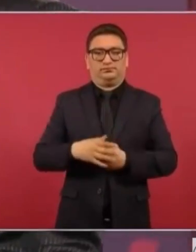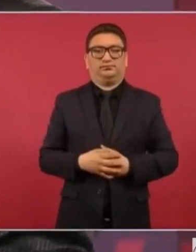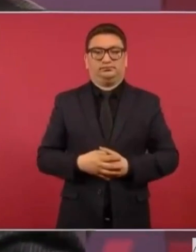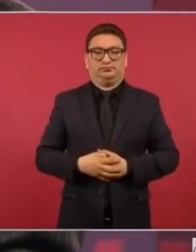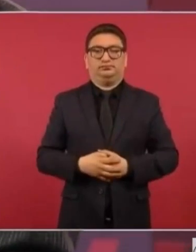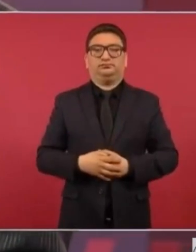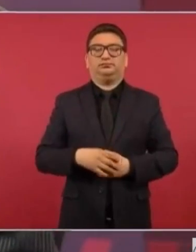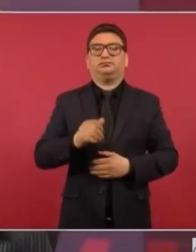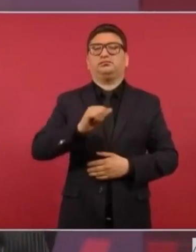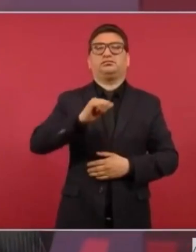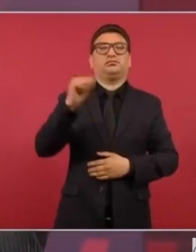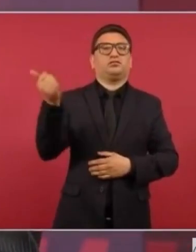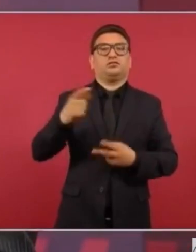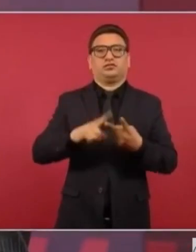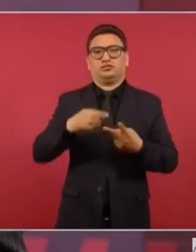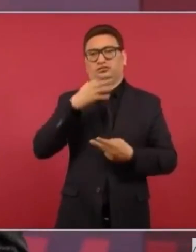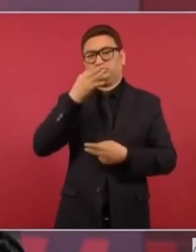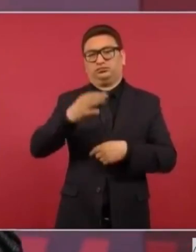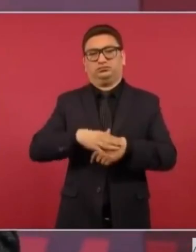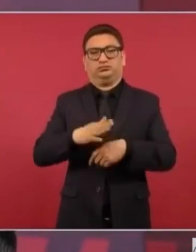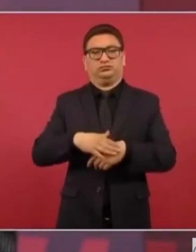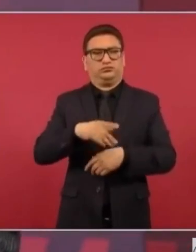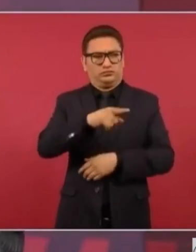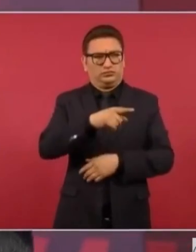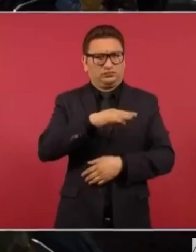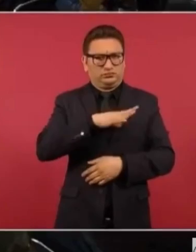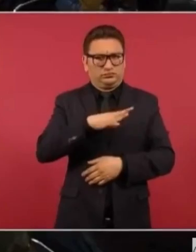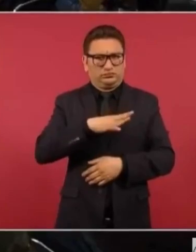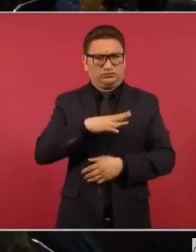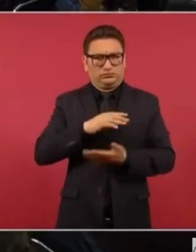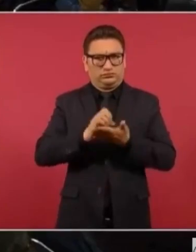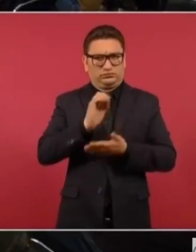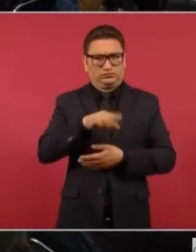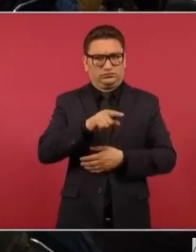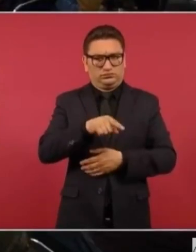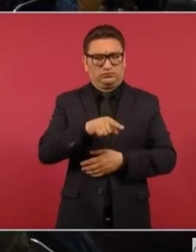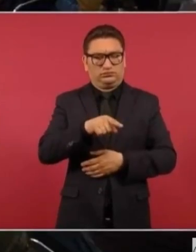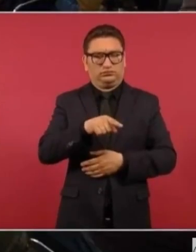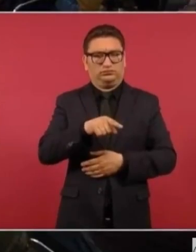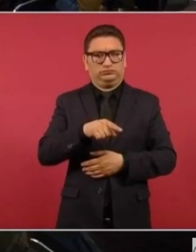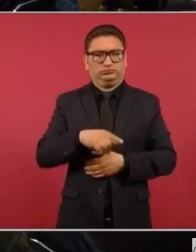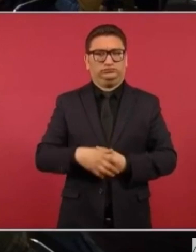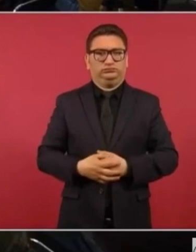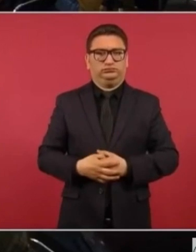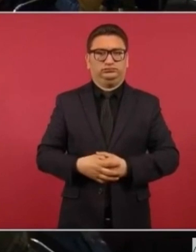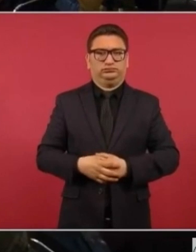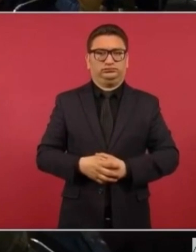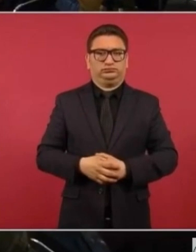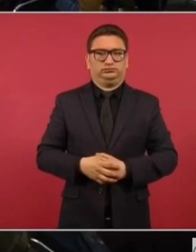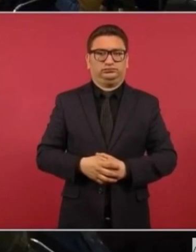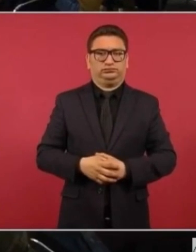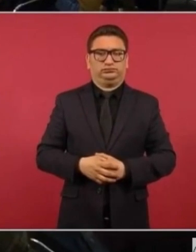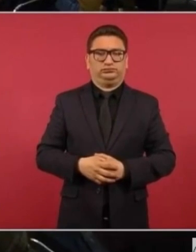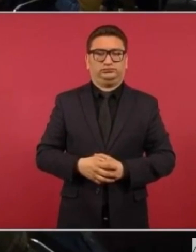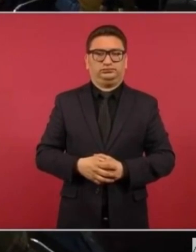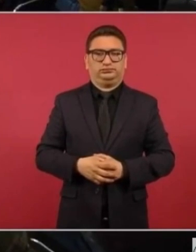Y otra cosa que quiero mencionar, no sé si te llegó un